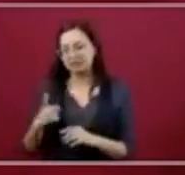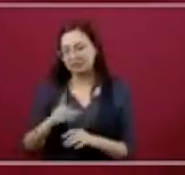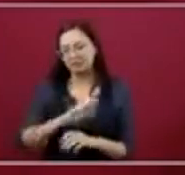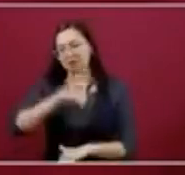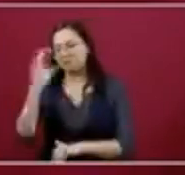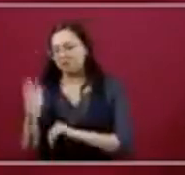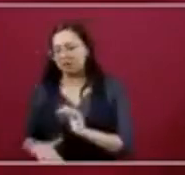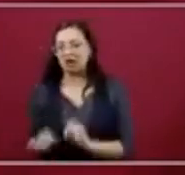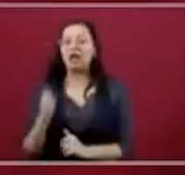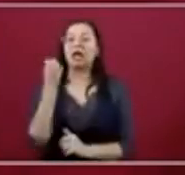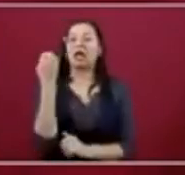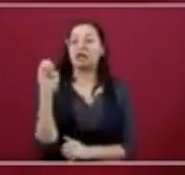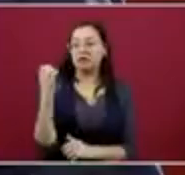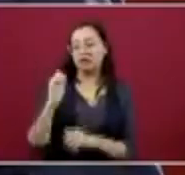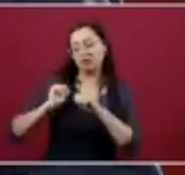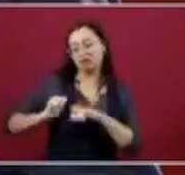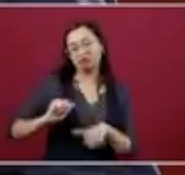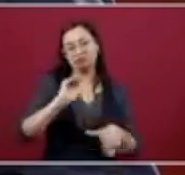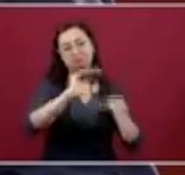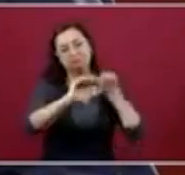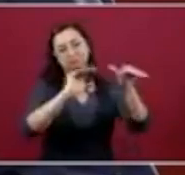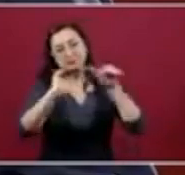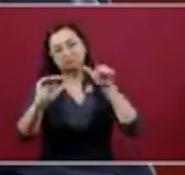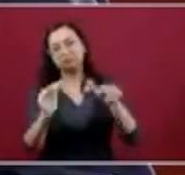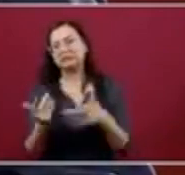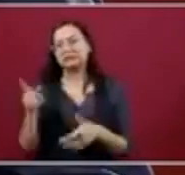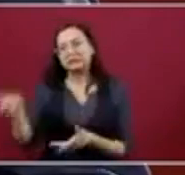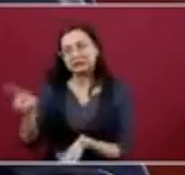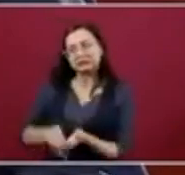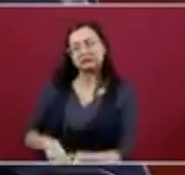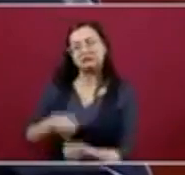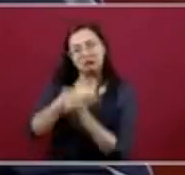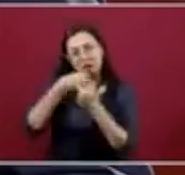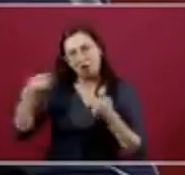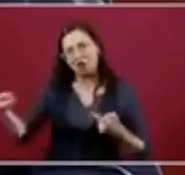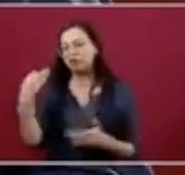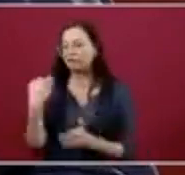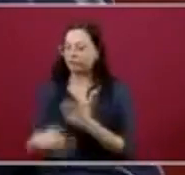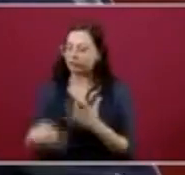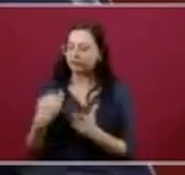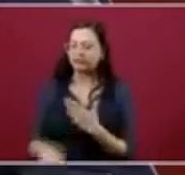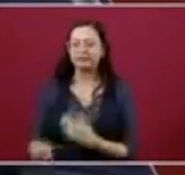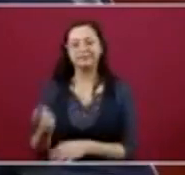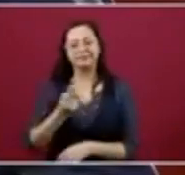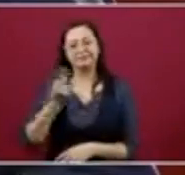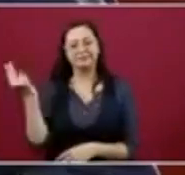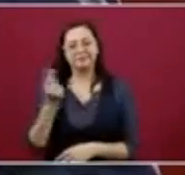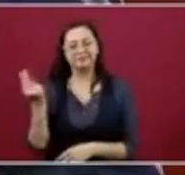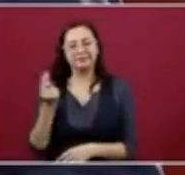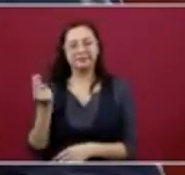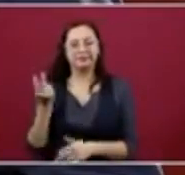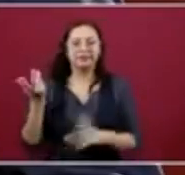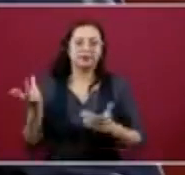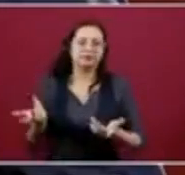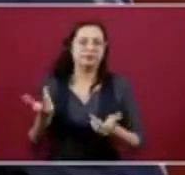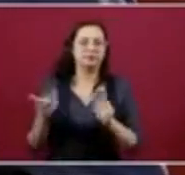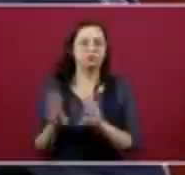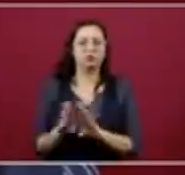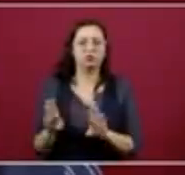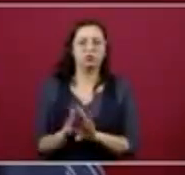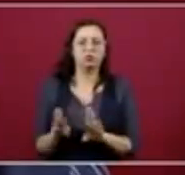dije que teníamos que poner orden en el archivo, puesto que no podíamos permitir